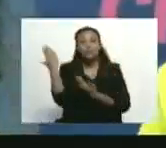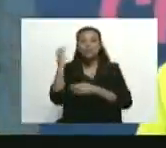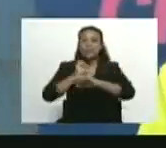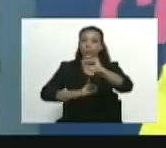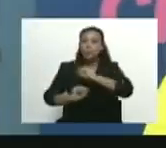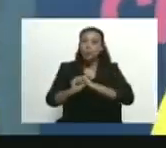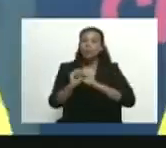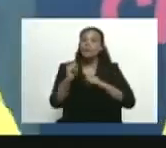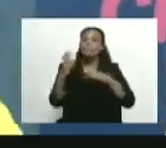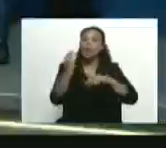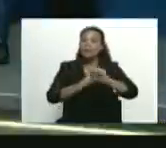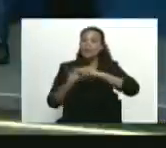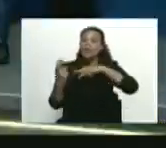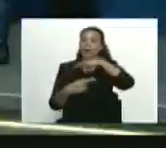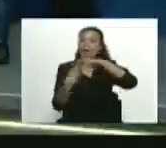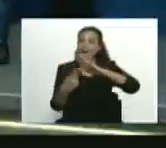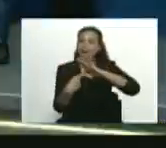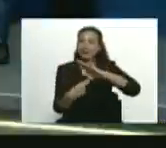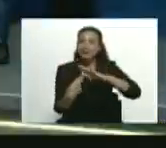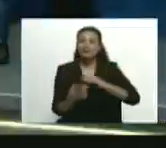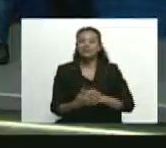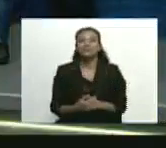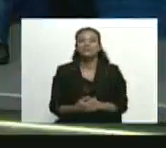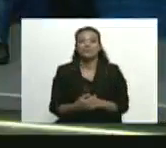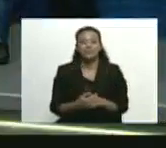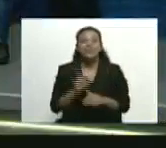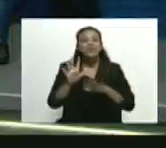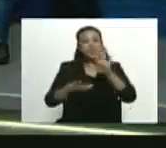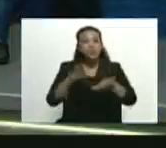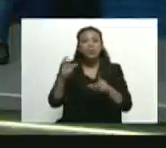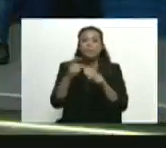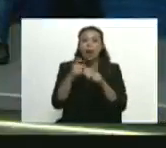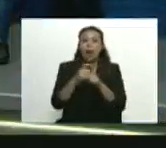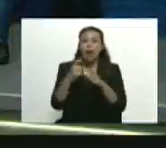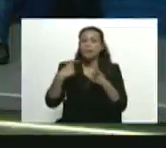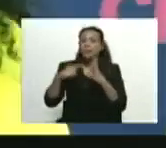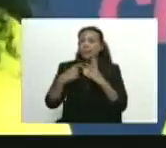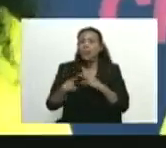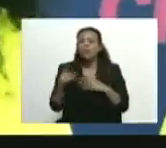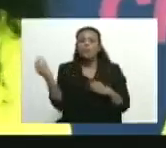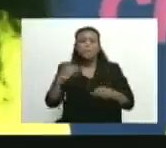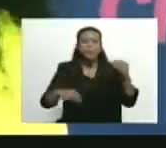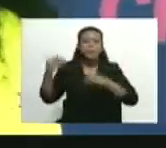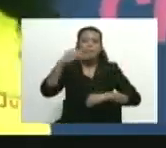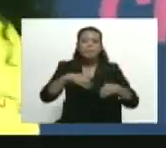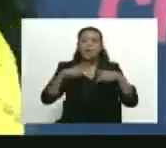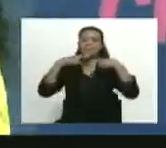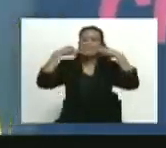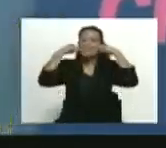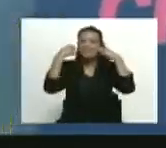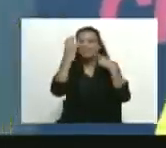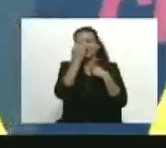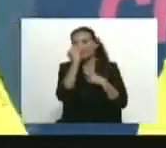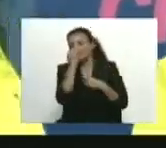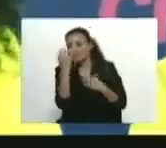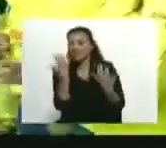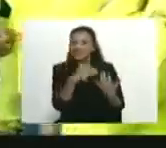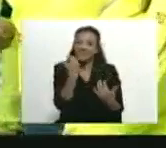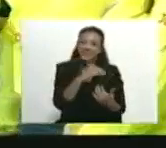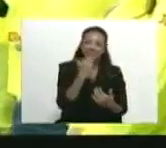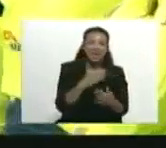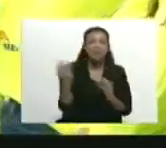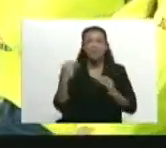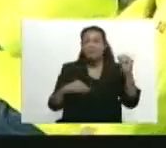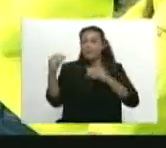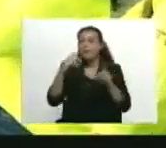la recreación. Para defender la recreación. Y así como estas dinámicas, muchas dinámicas. Y uno empieza a reírse, ¿eh? Correcto. O sea,